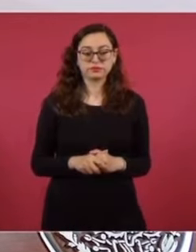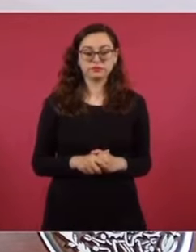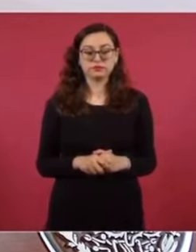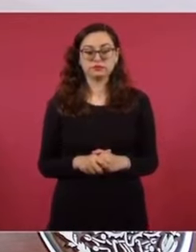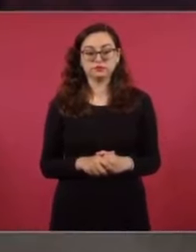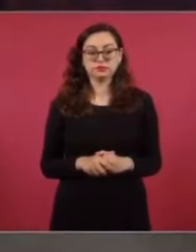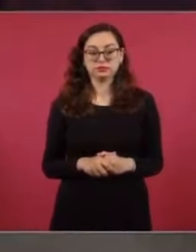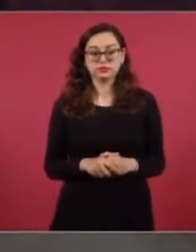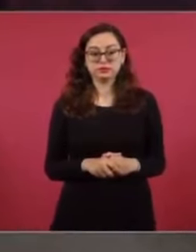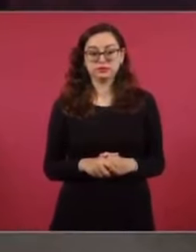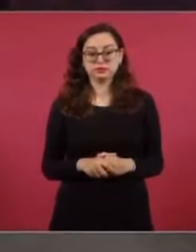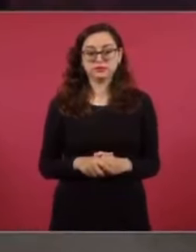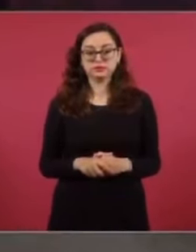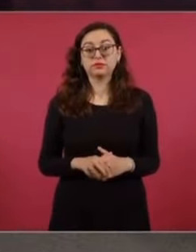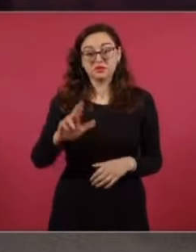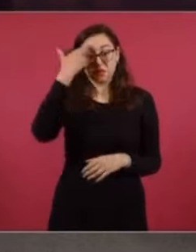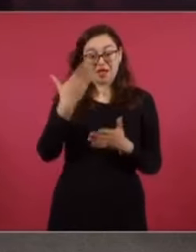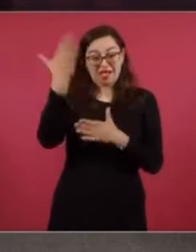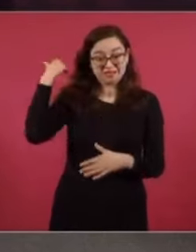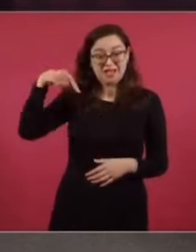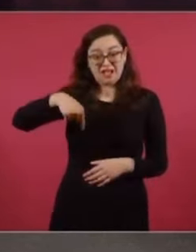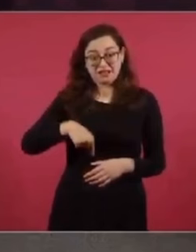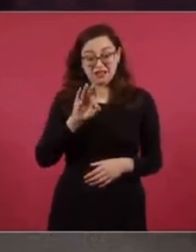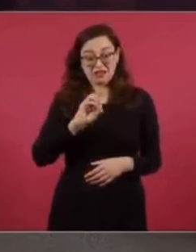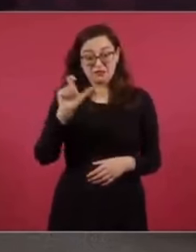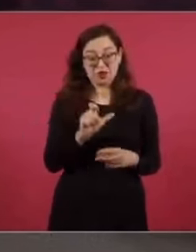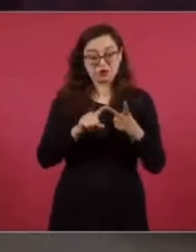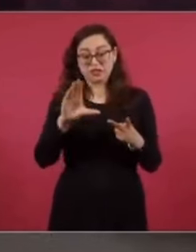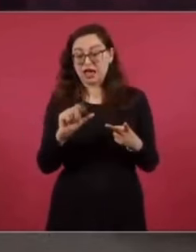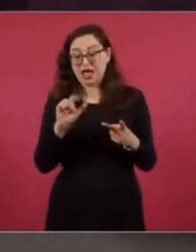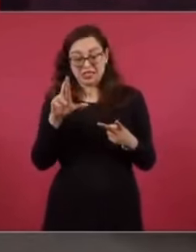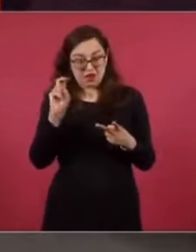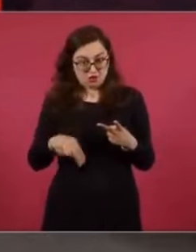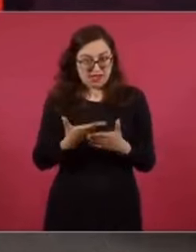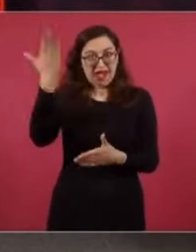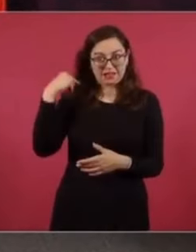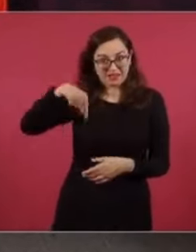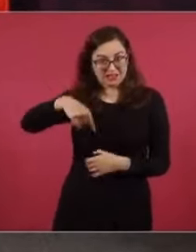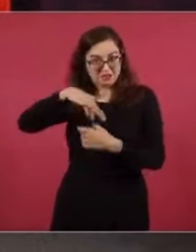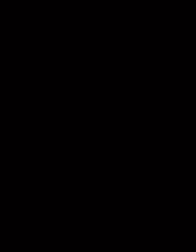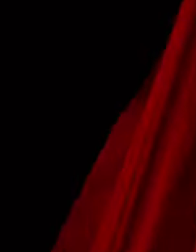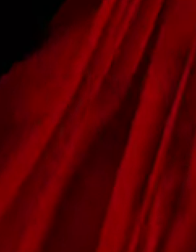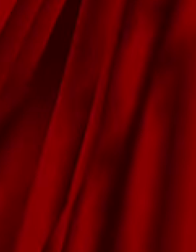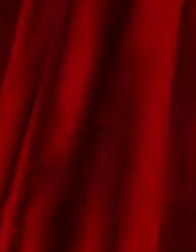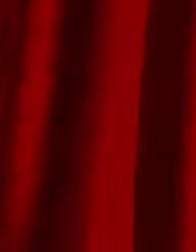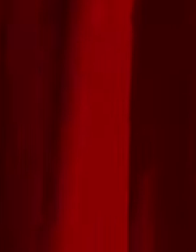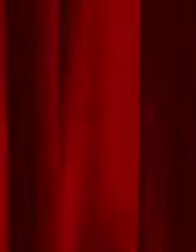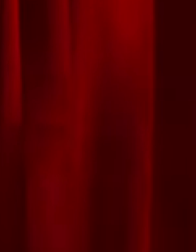no quiso ni Fox ni Calderón, que ahora ya son observadores democráticos.